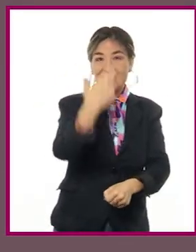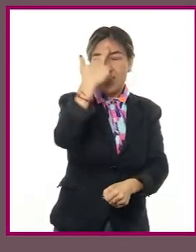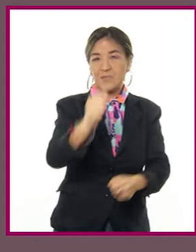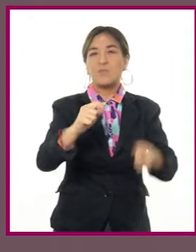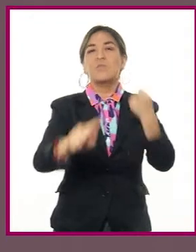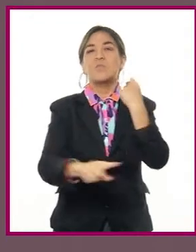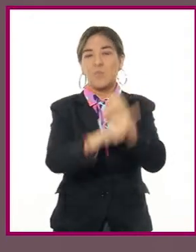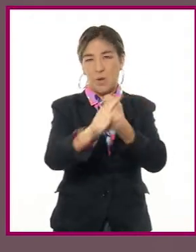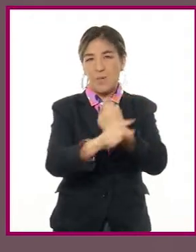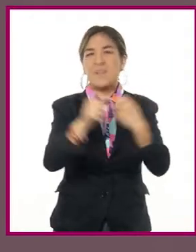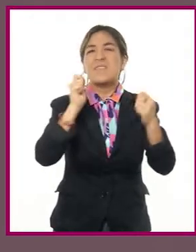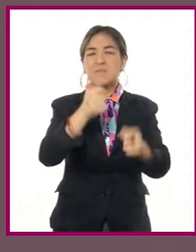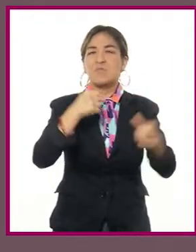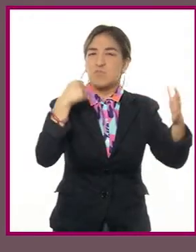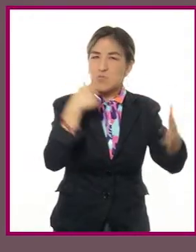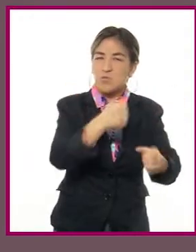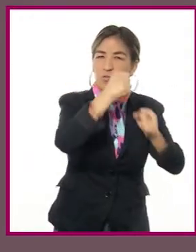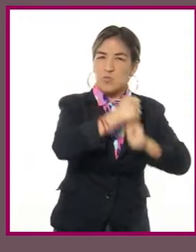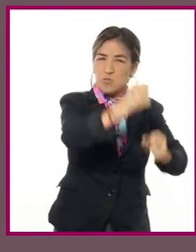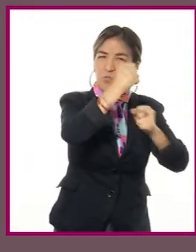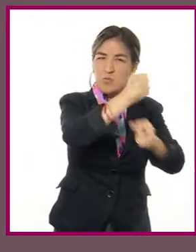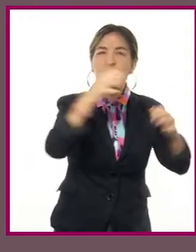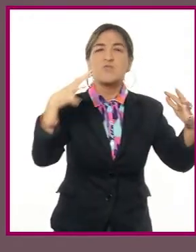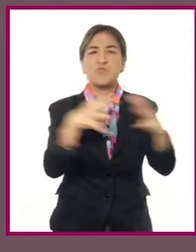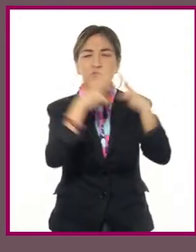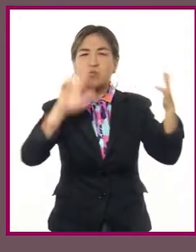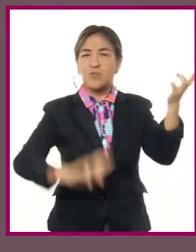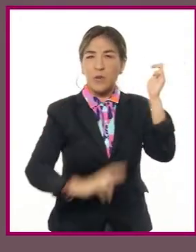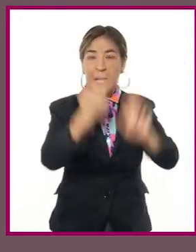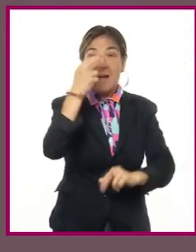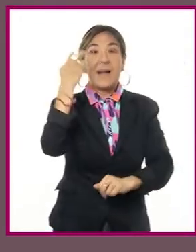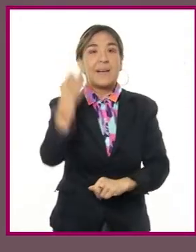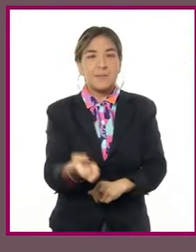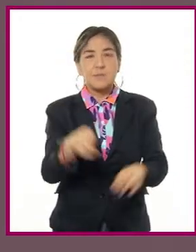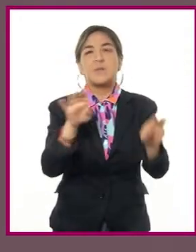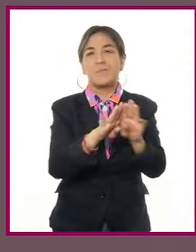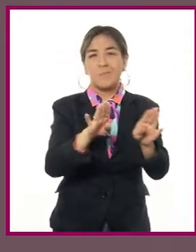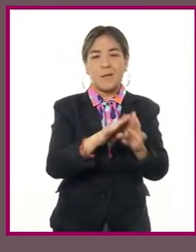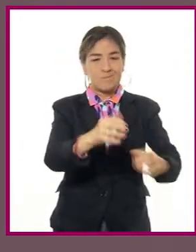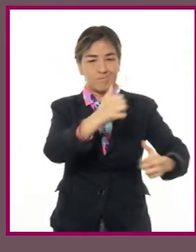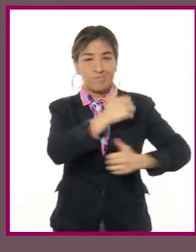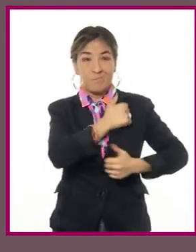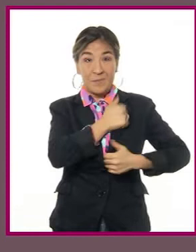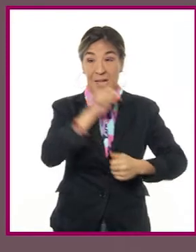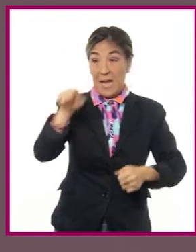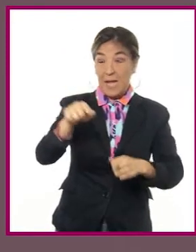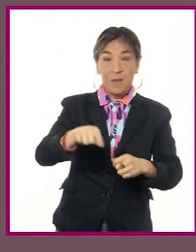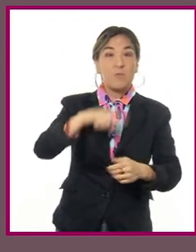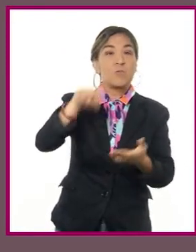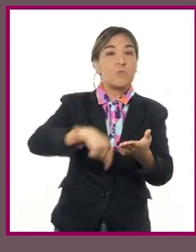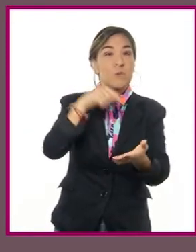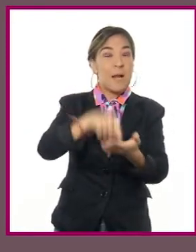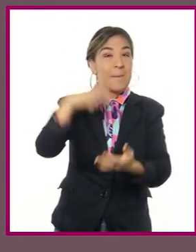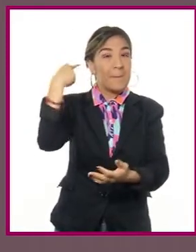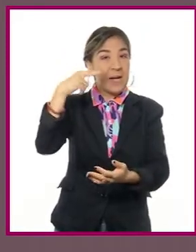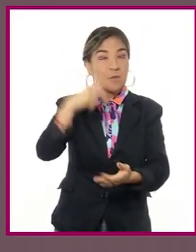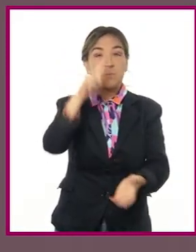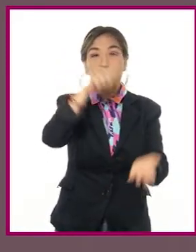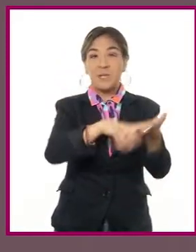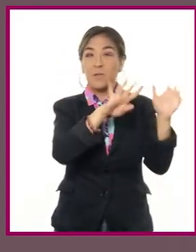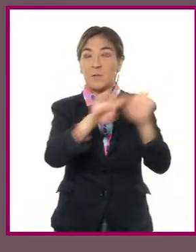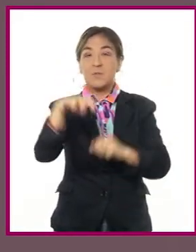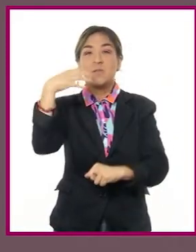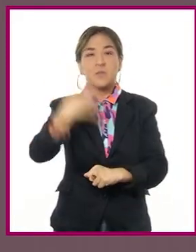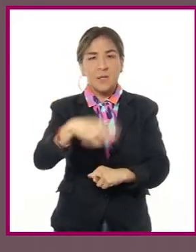revolucionaria fue aprovechada por Estados Unidos para intervenir militarmente en el puerto de Veracruz en 1914